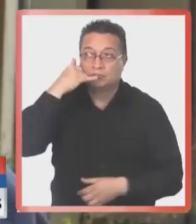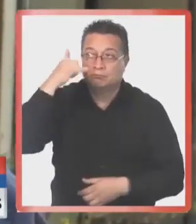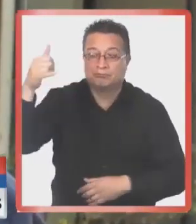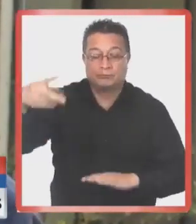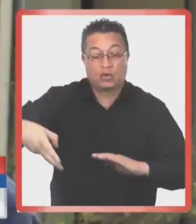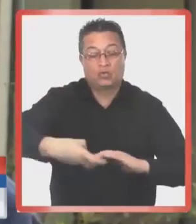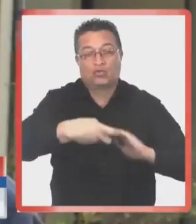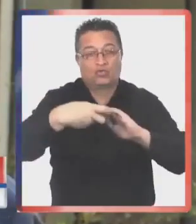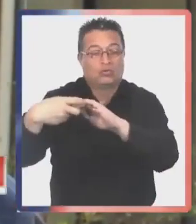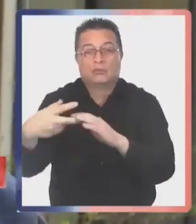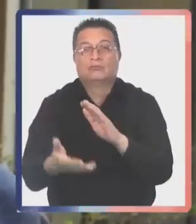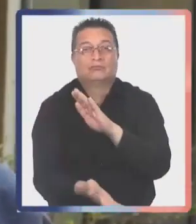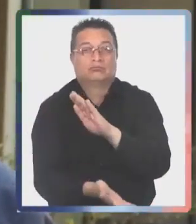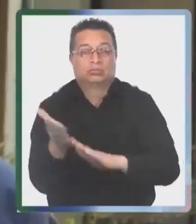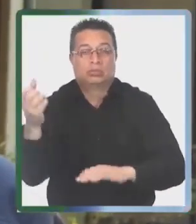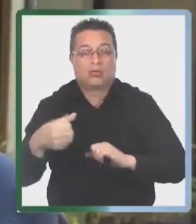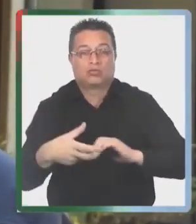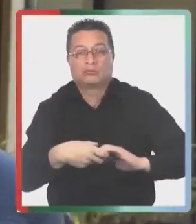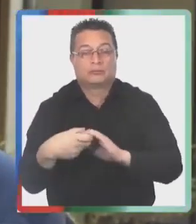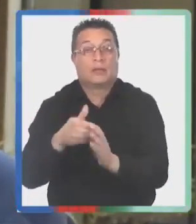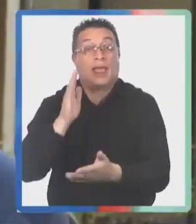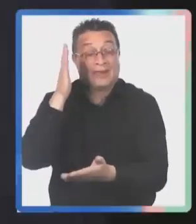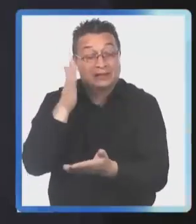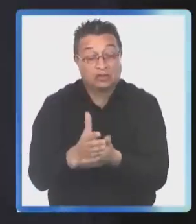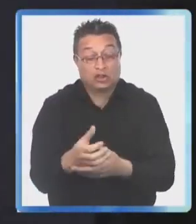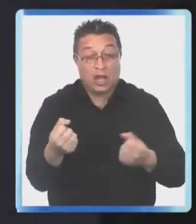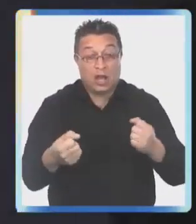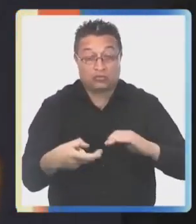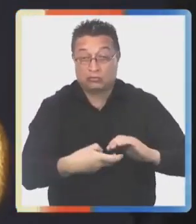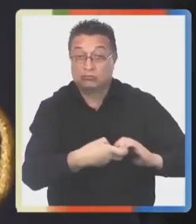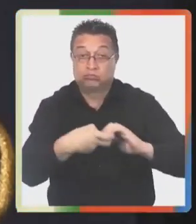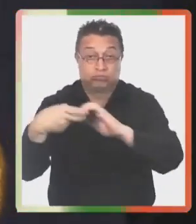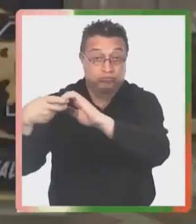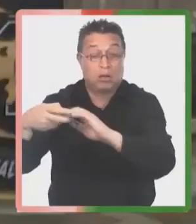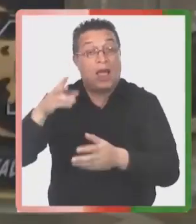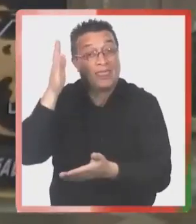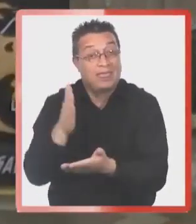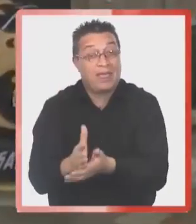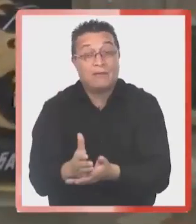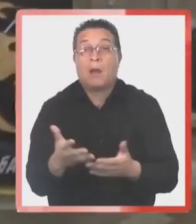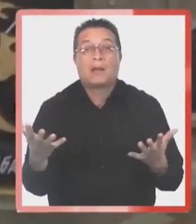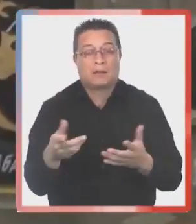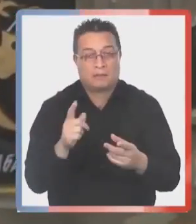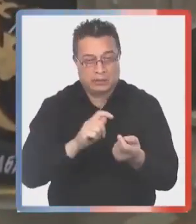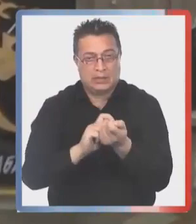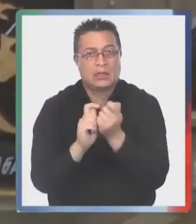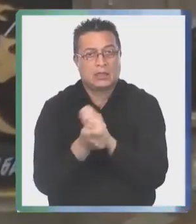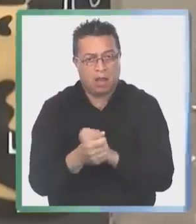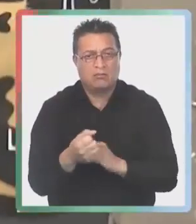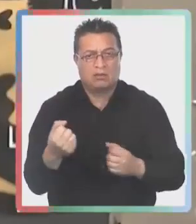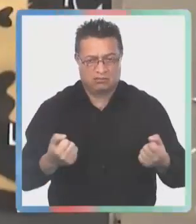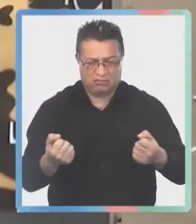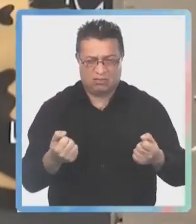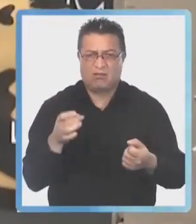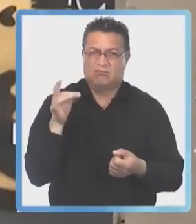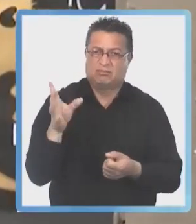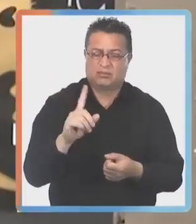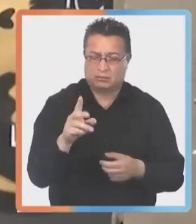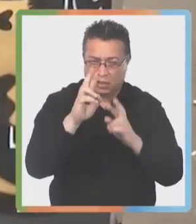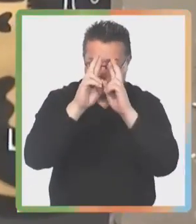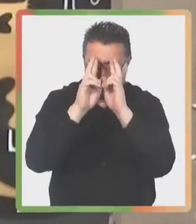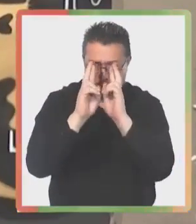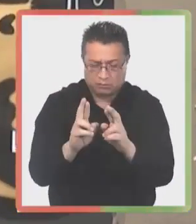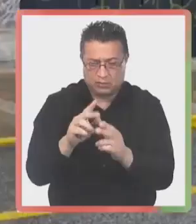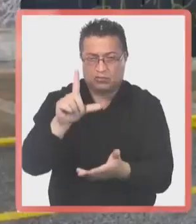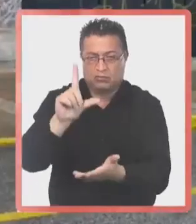infracción, se llame a la grúa para proceder al retiro del vehículo. La decisión de sacar los vehículos con grúa es para que las personas cambien la conducta